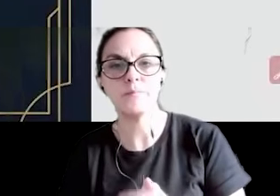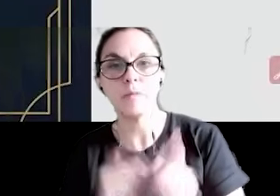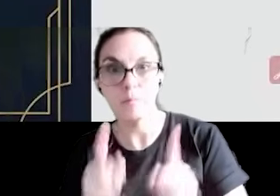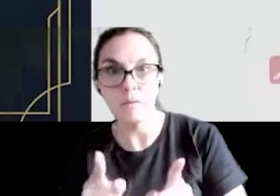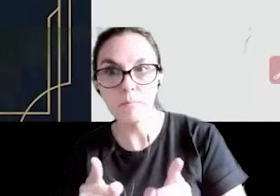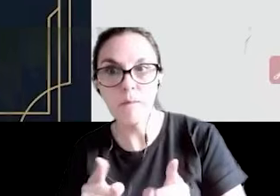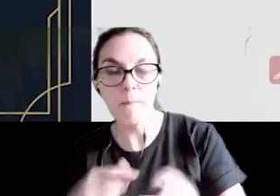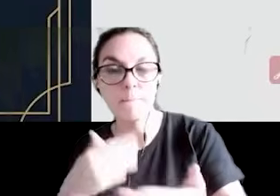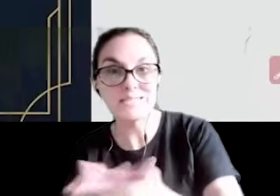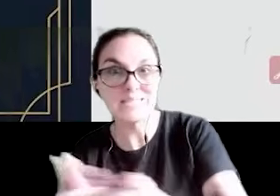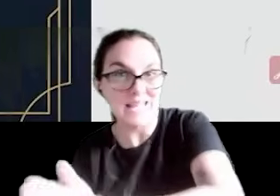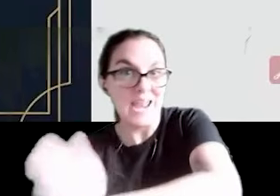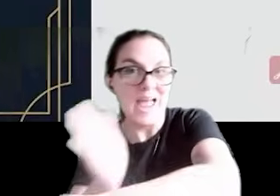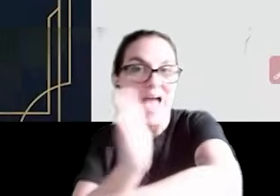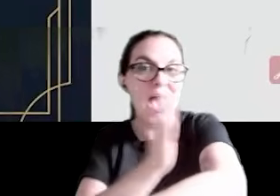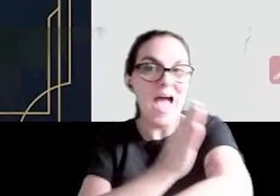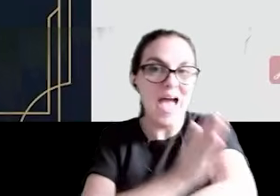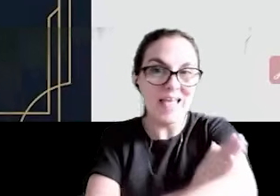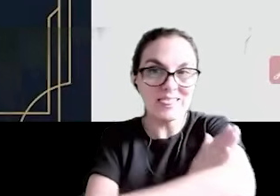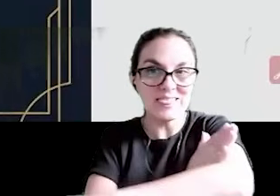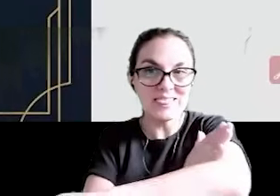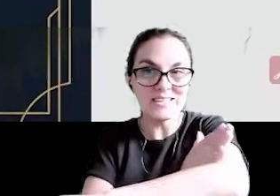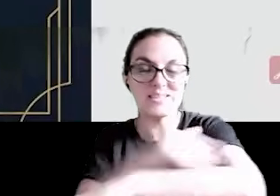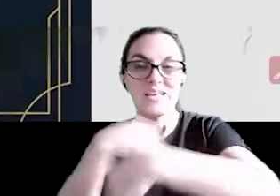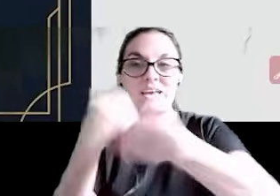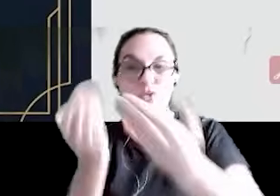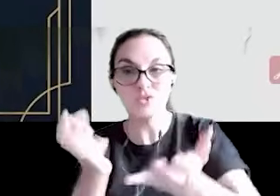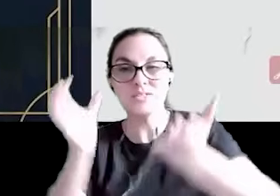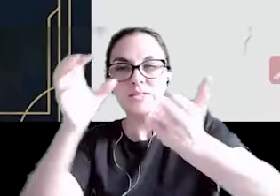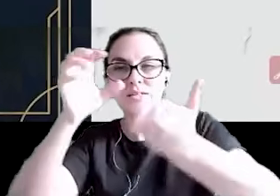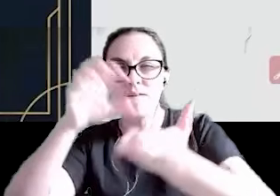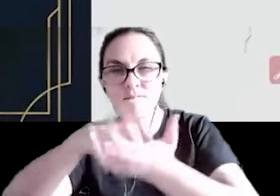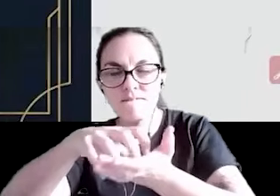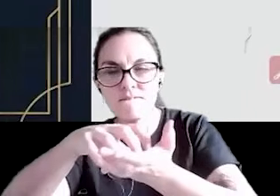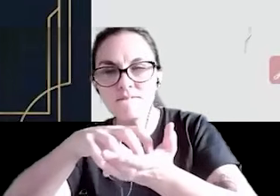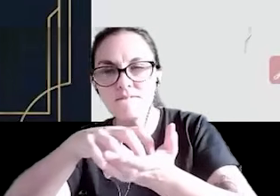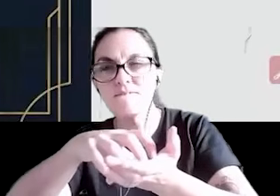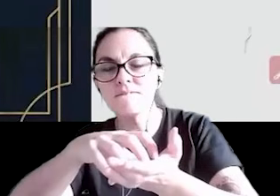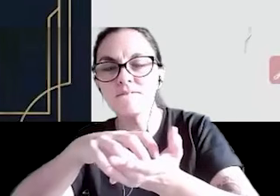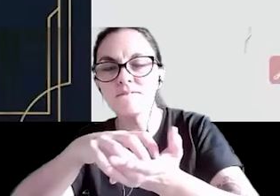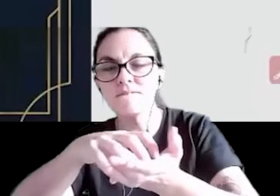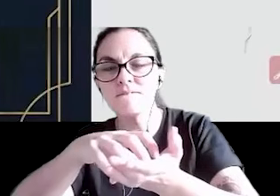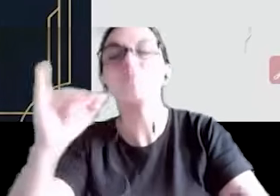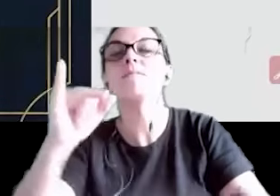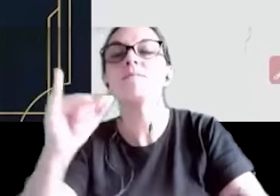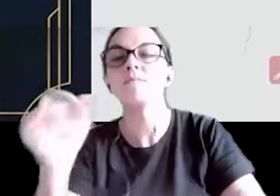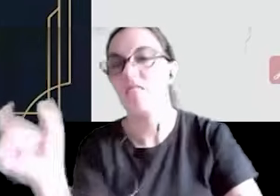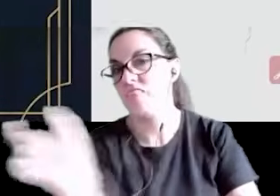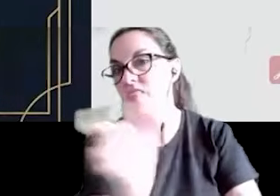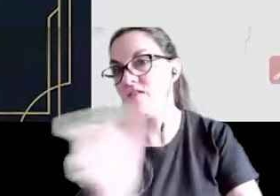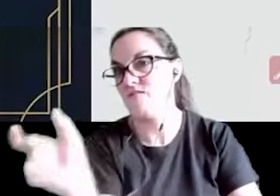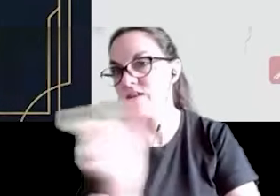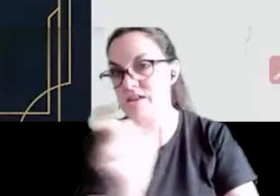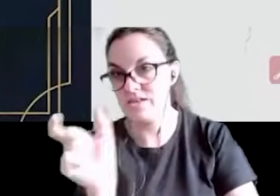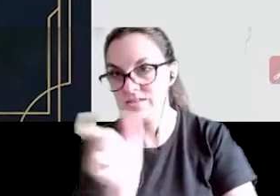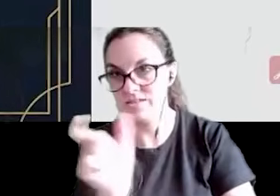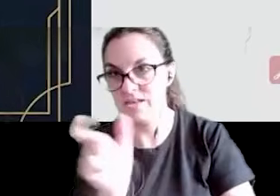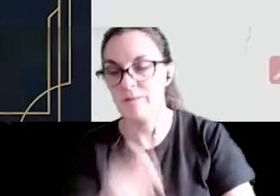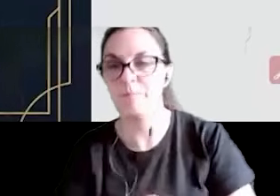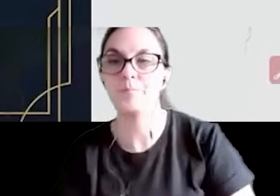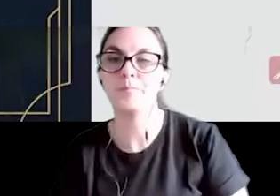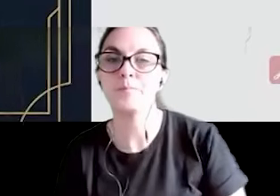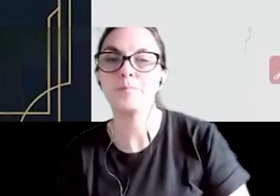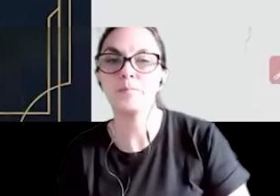anterioridad, por lo cual el organismo va a tener que detectar alguna diferencia dentro de lo que nosotros vamos a